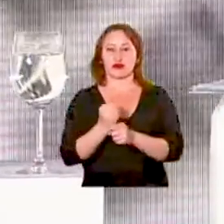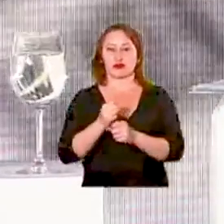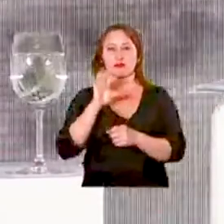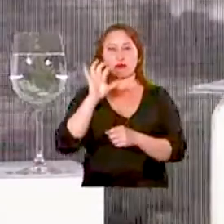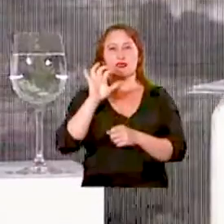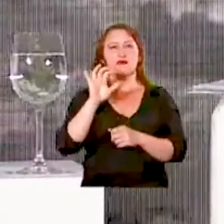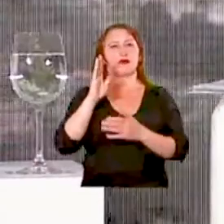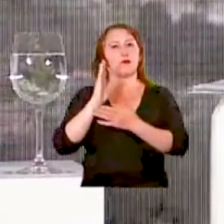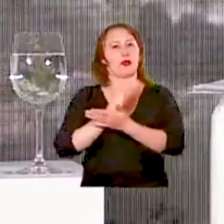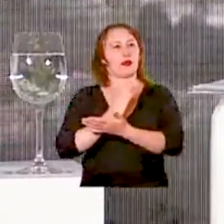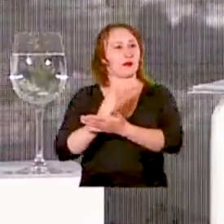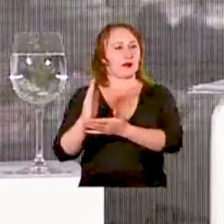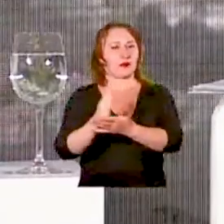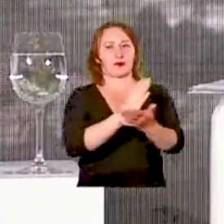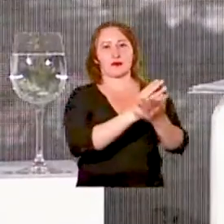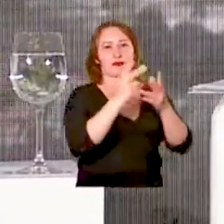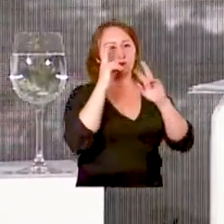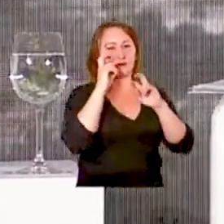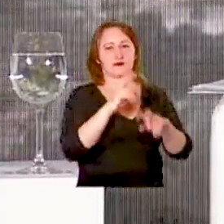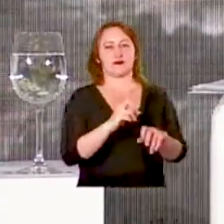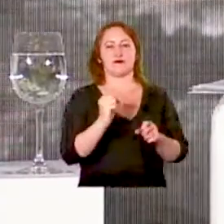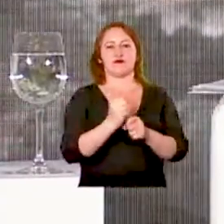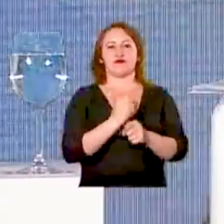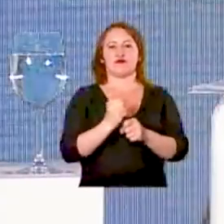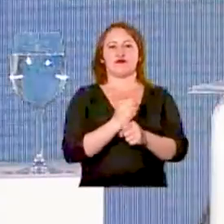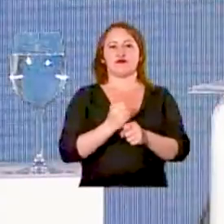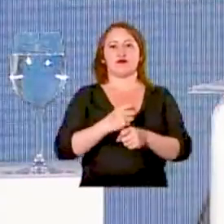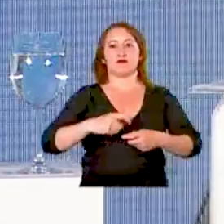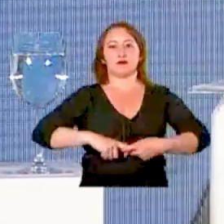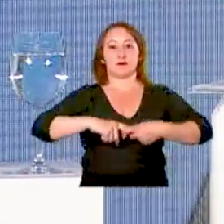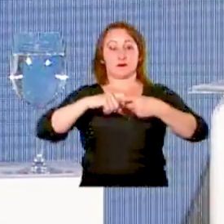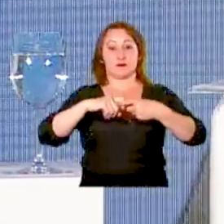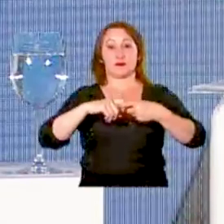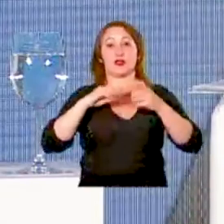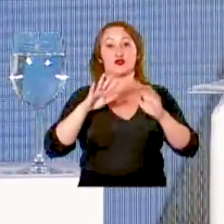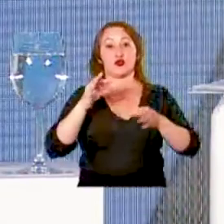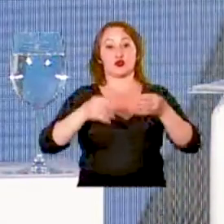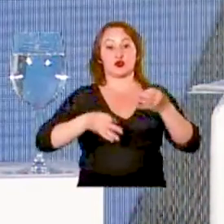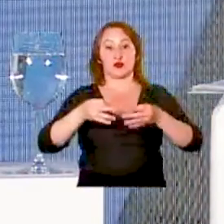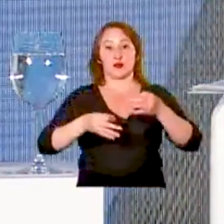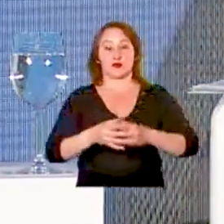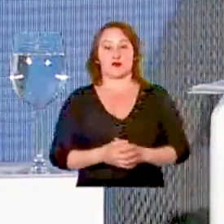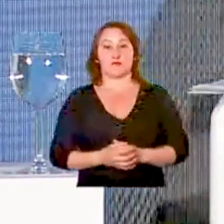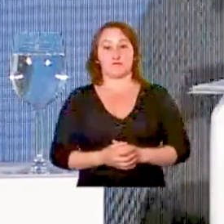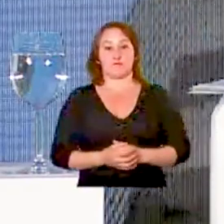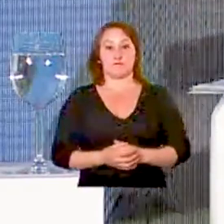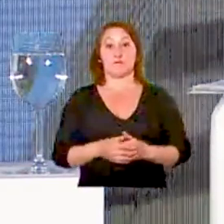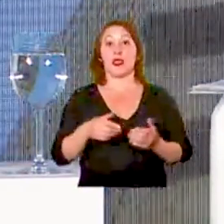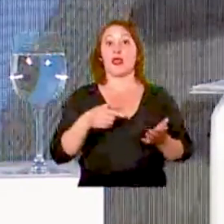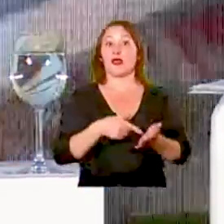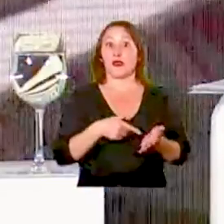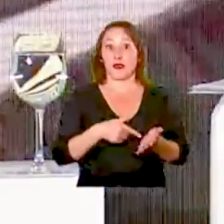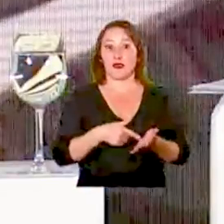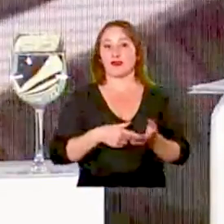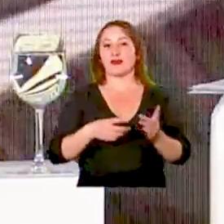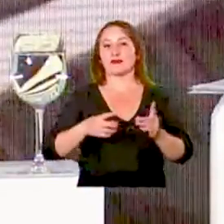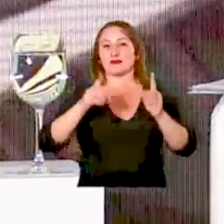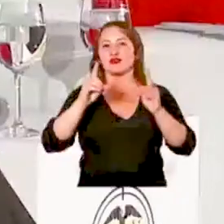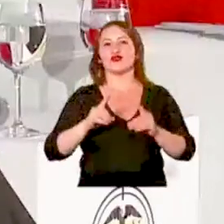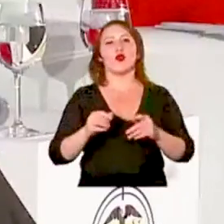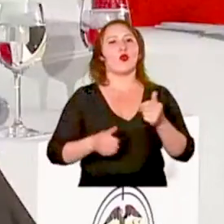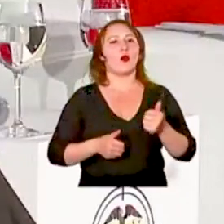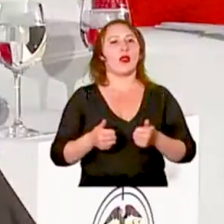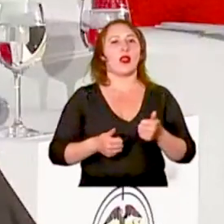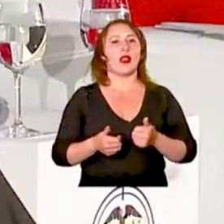país separando el trabajo investigativo del trabajo sancionatorio o de juzgamiento. Y de ahí salió la decisión